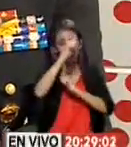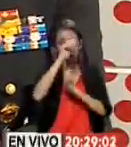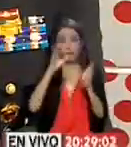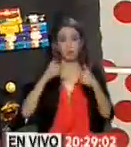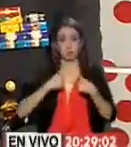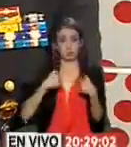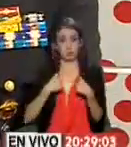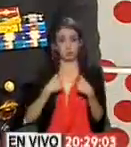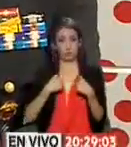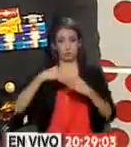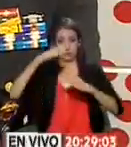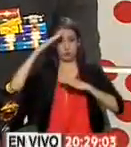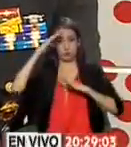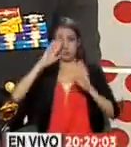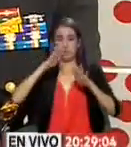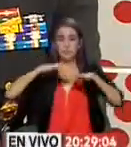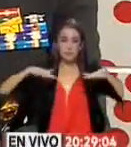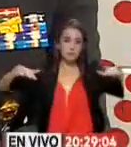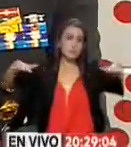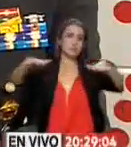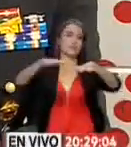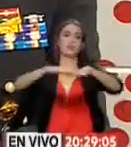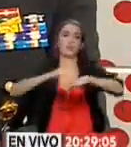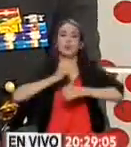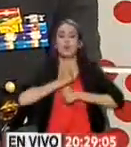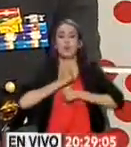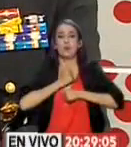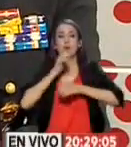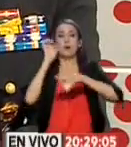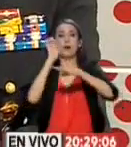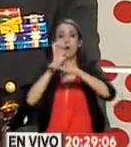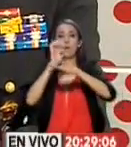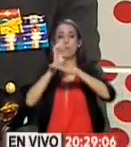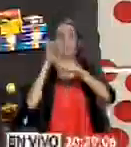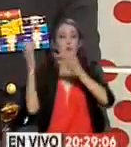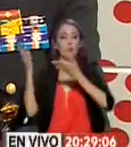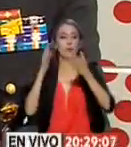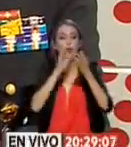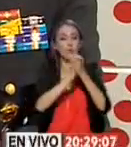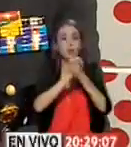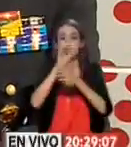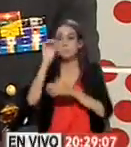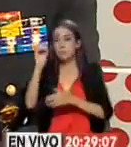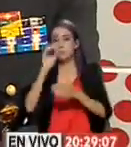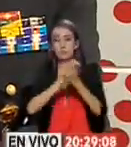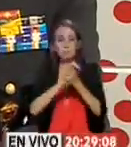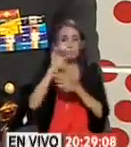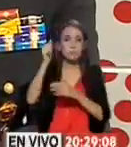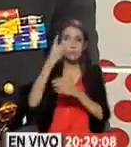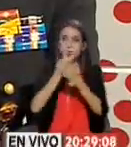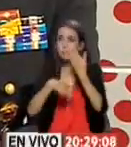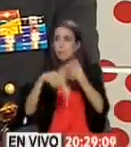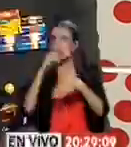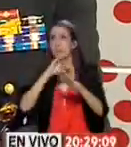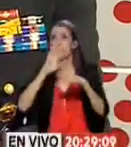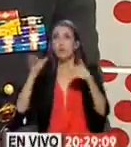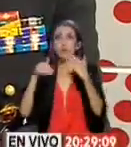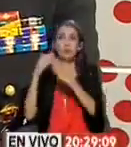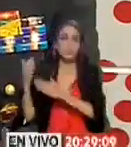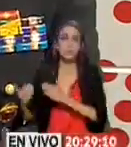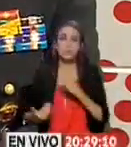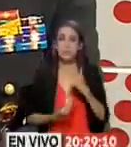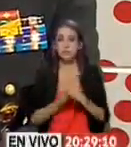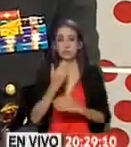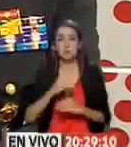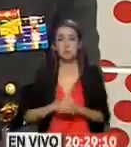los soldados, es nuestro pueblo, nuestra madre, nuestra esposa, nuestro hijo y ustedes, principalmente las nuevas